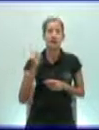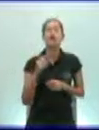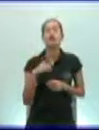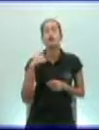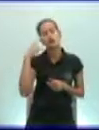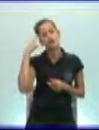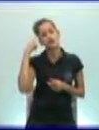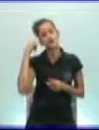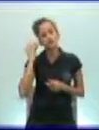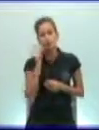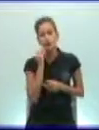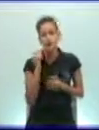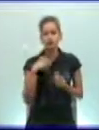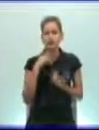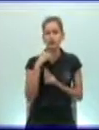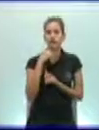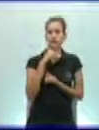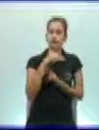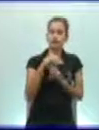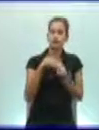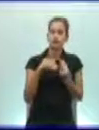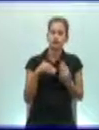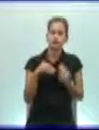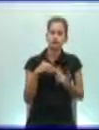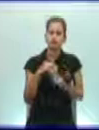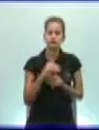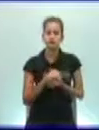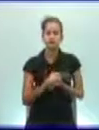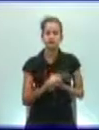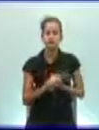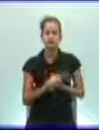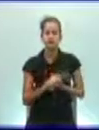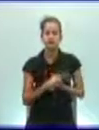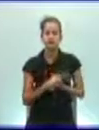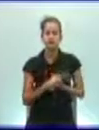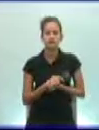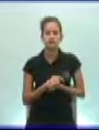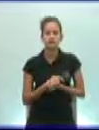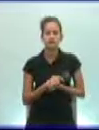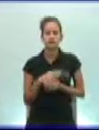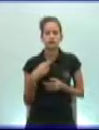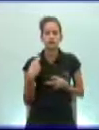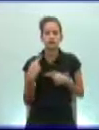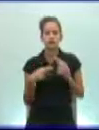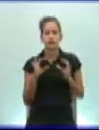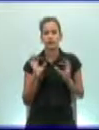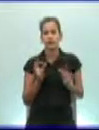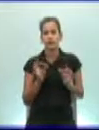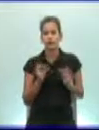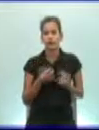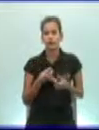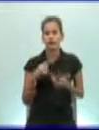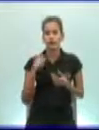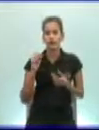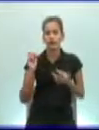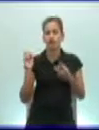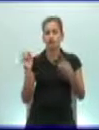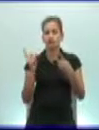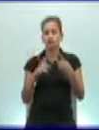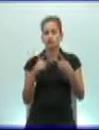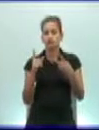modo en que se encuentre expresada la forma verbal. Vamos a hacer lo mismo con vivirían. Se deriva del